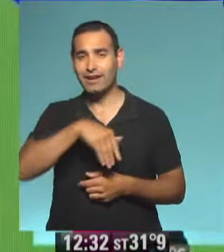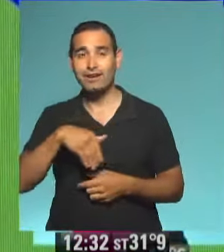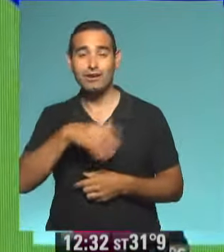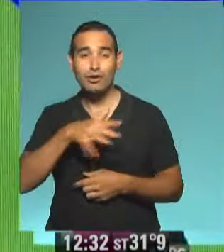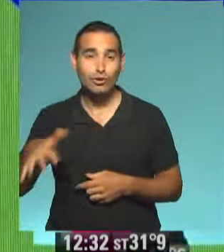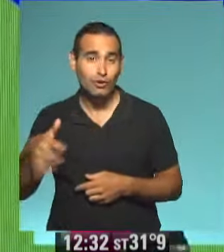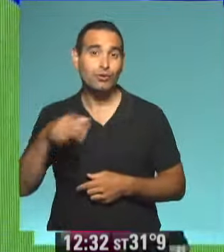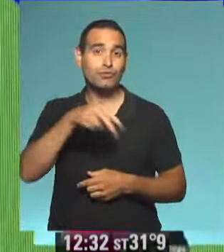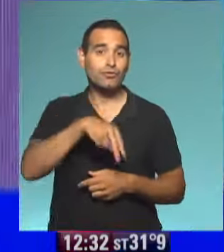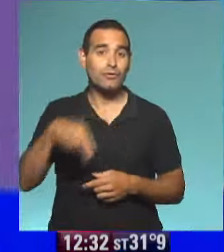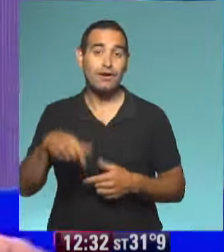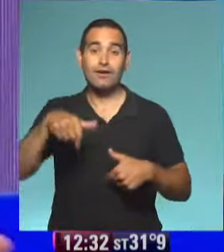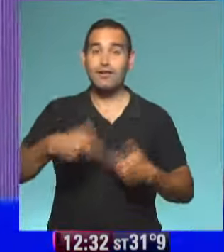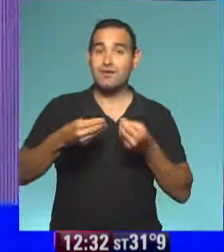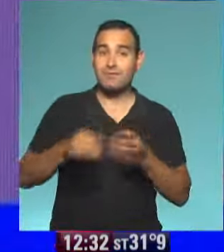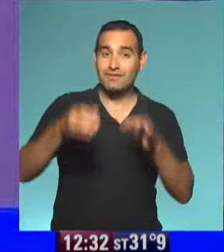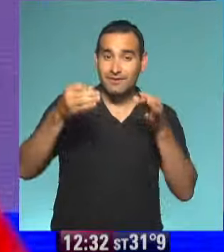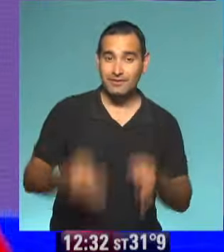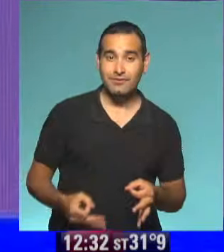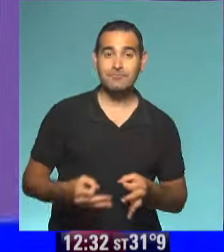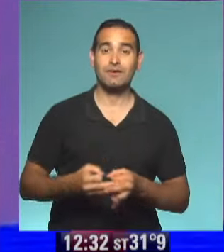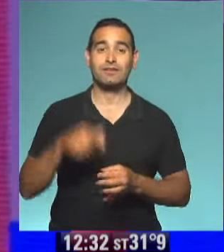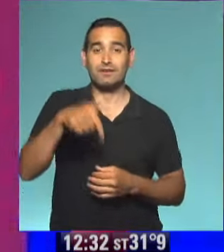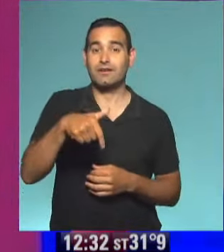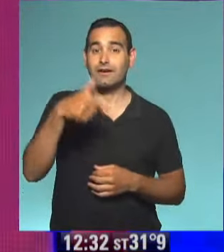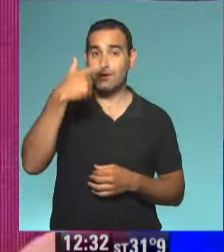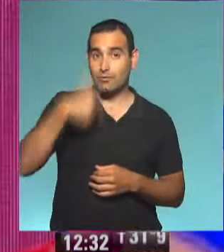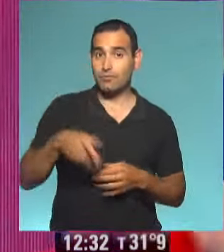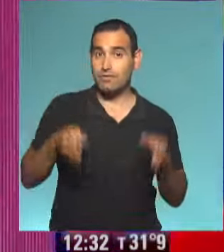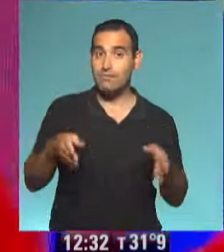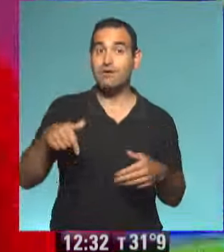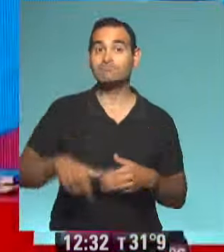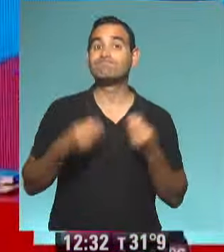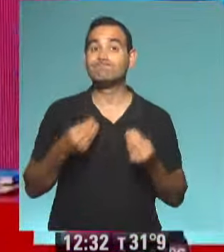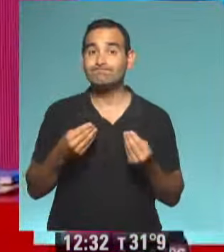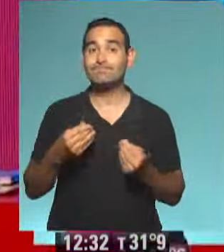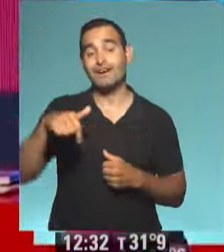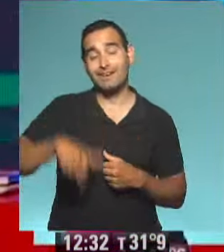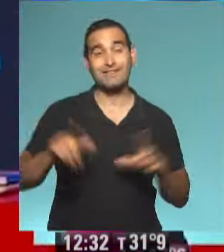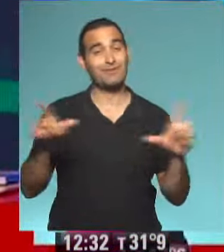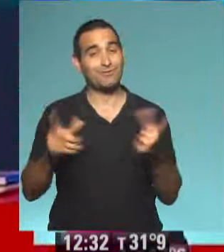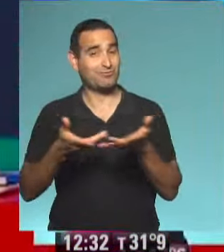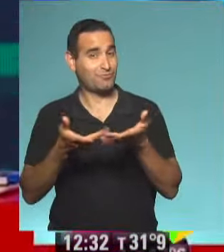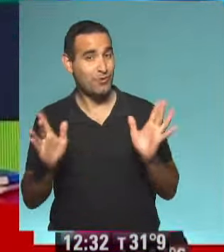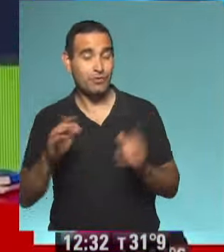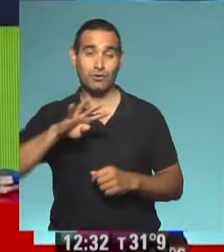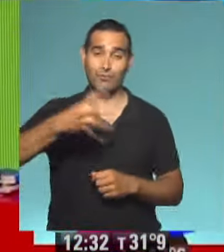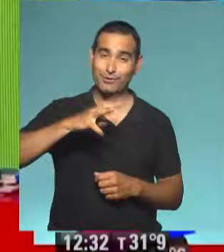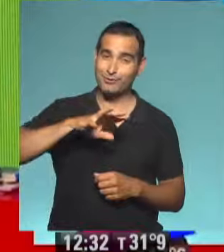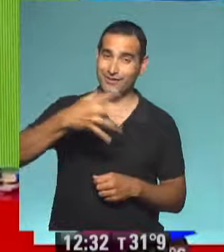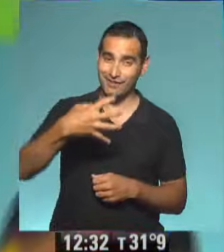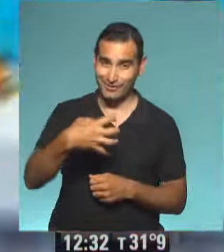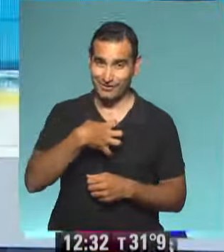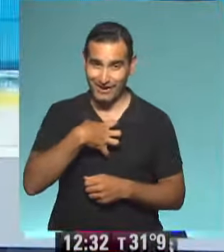final que tiene un nuevo comienzo. ¿Y dónde vamos a estar esta segunda etapa de año, Carolina? Y vamos a estar acá en la TV pública para cuarto y